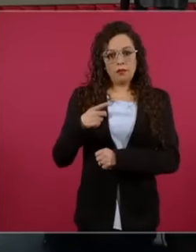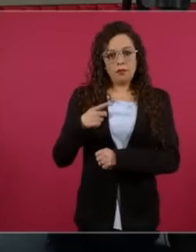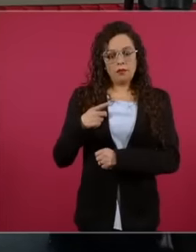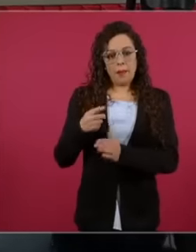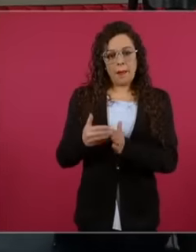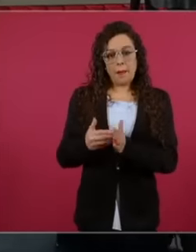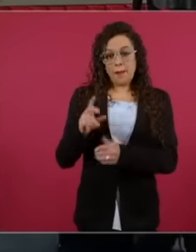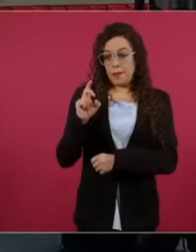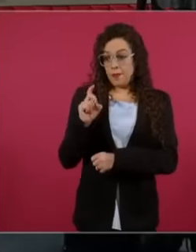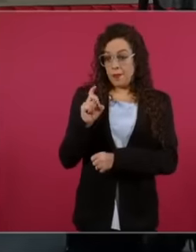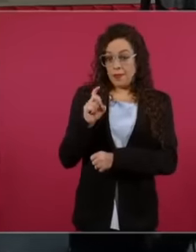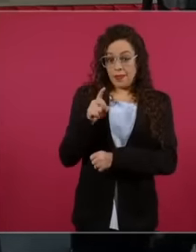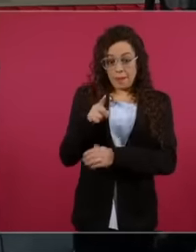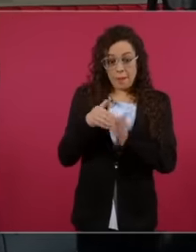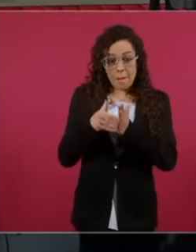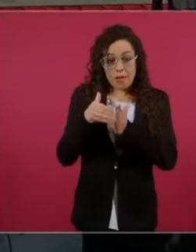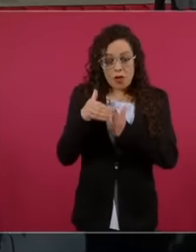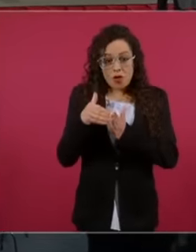33,495 millones, según el SAT.